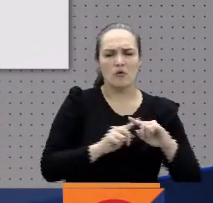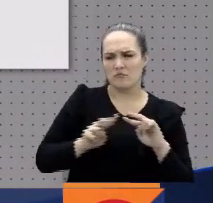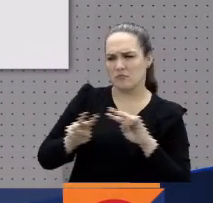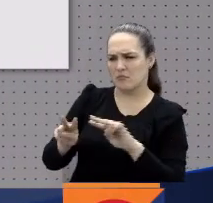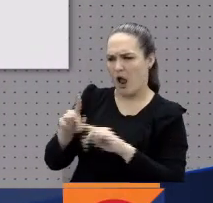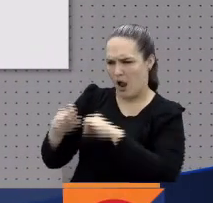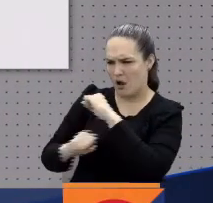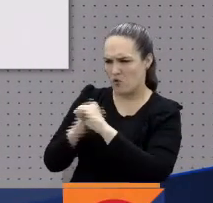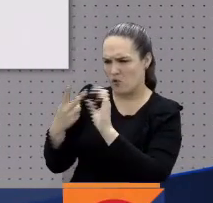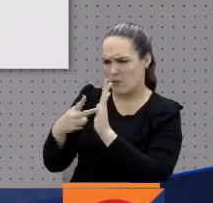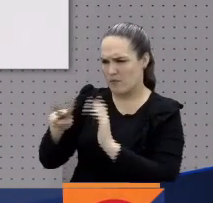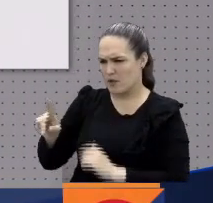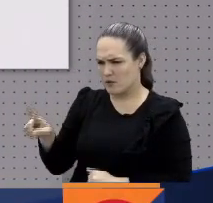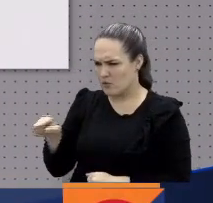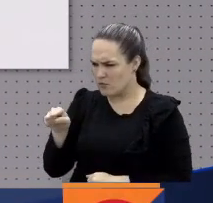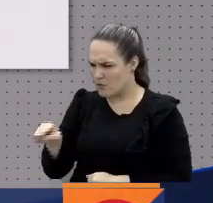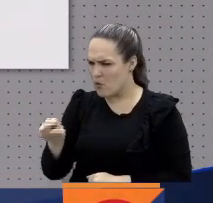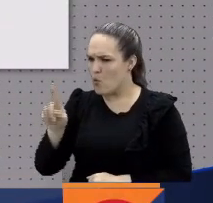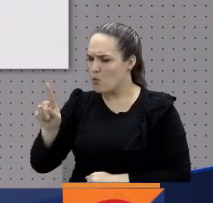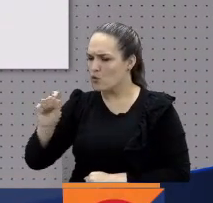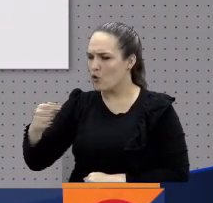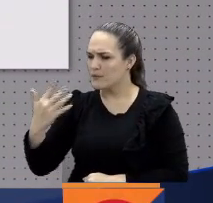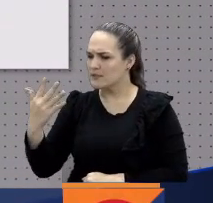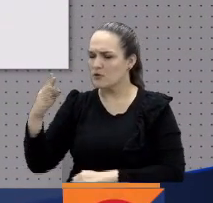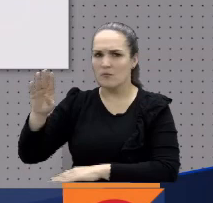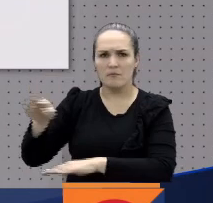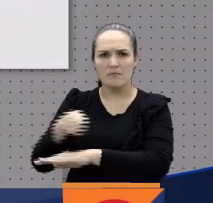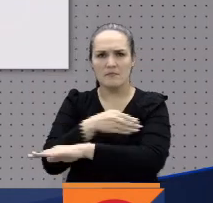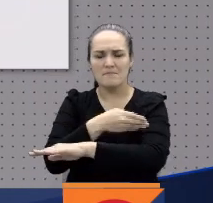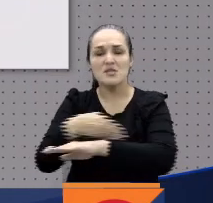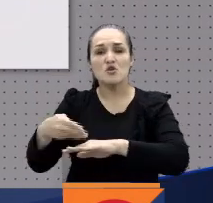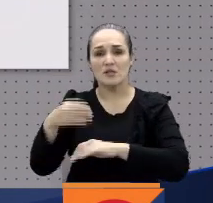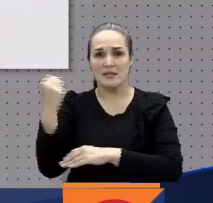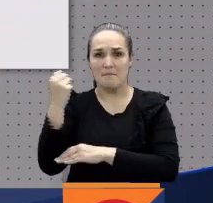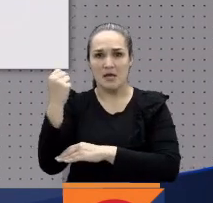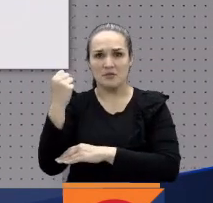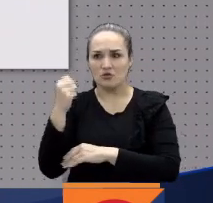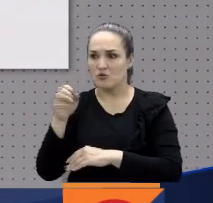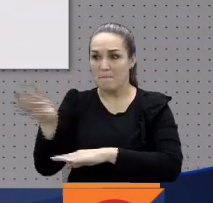año 1.5 billones de pesos fueron contratados directamente, mientras que solo